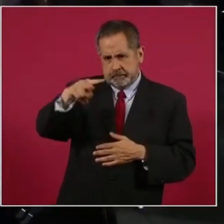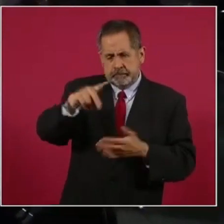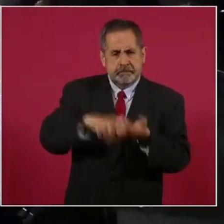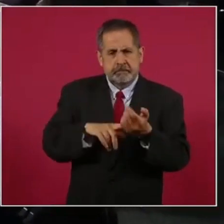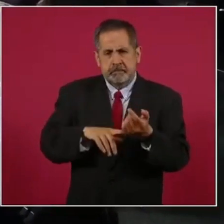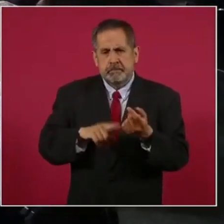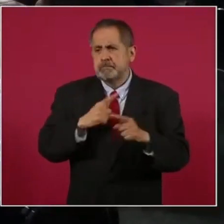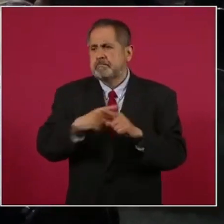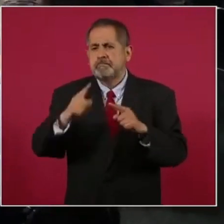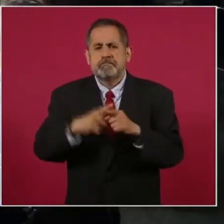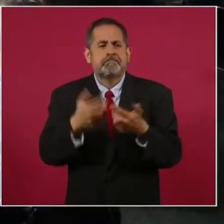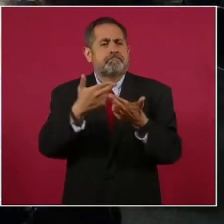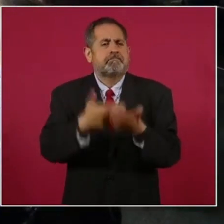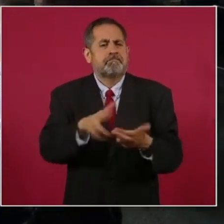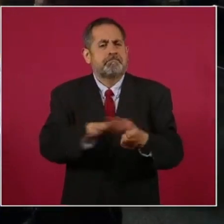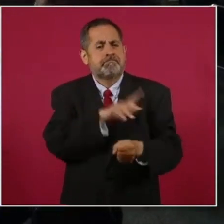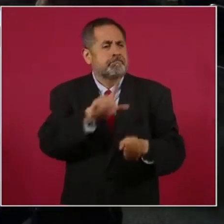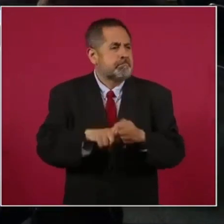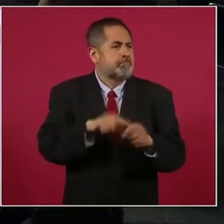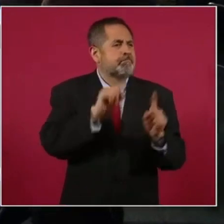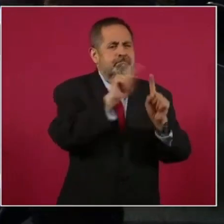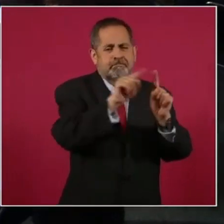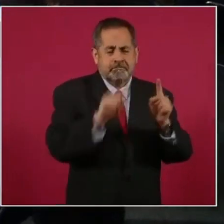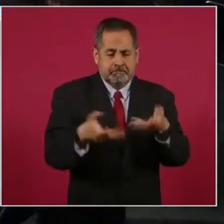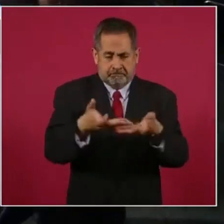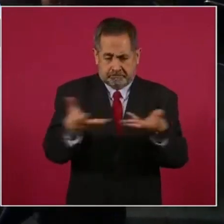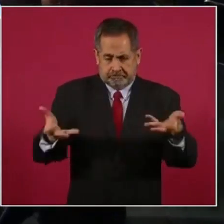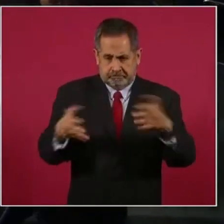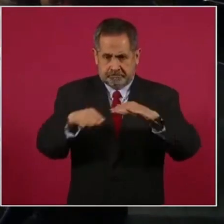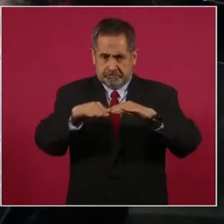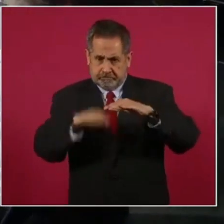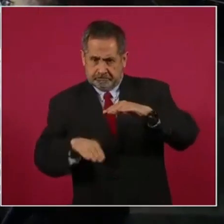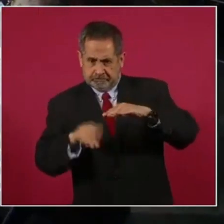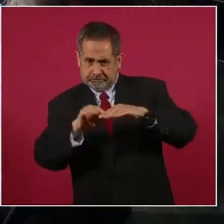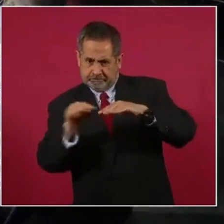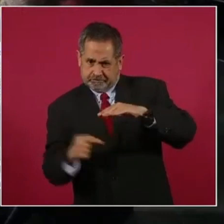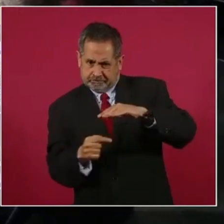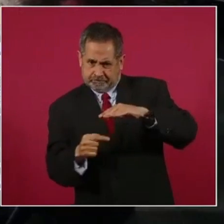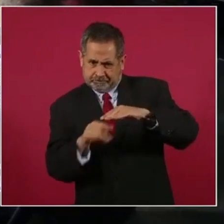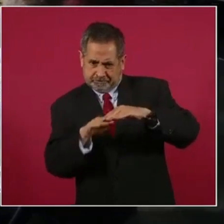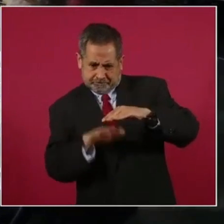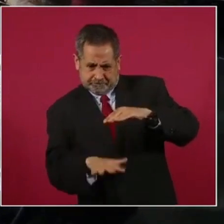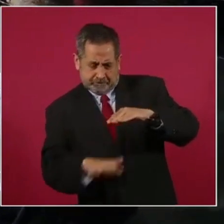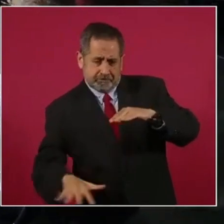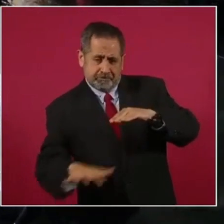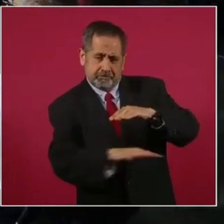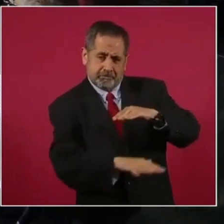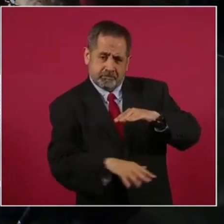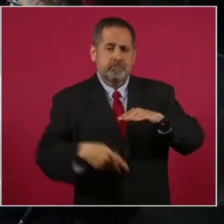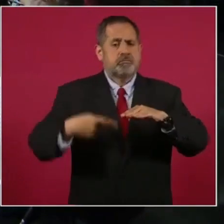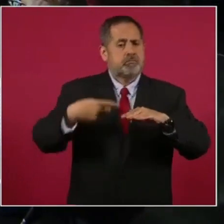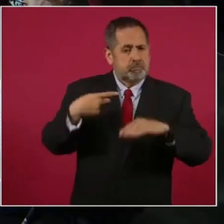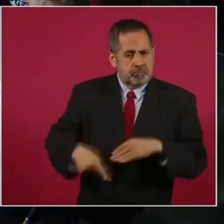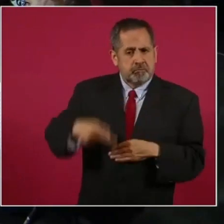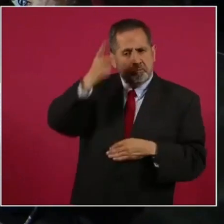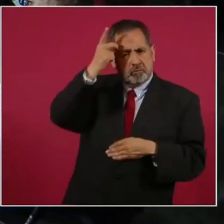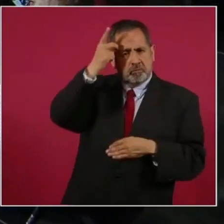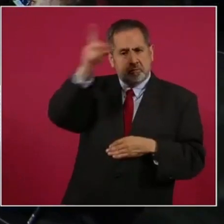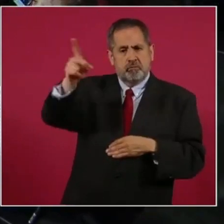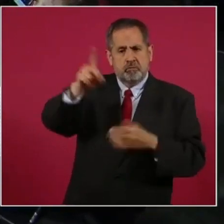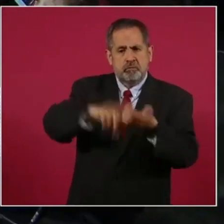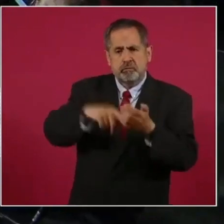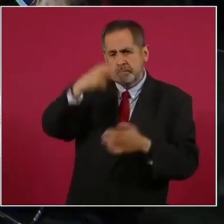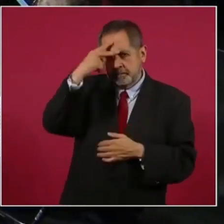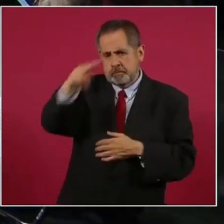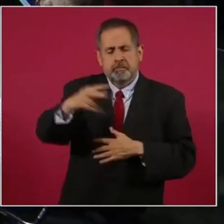que todos los recursos naturales del subsuelo pasaran a formar parte del